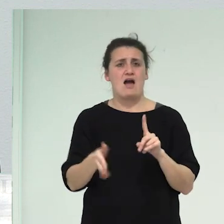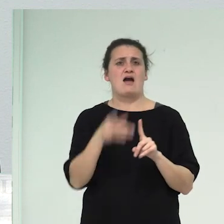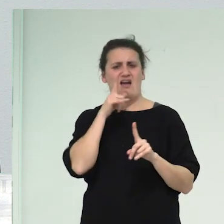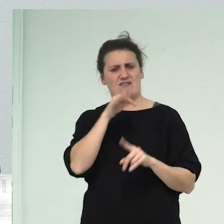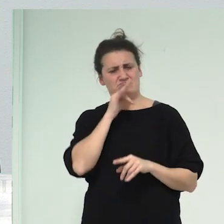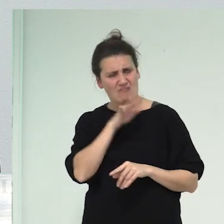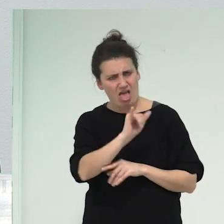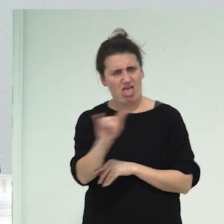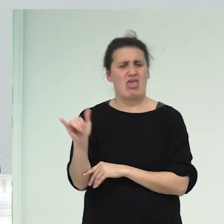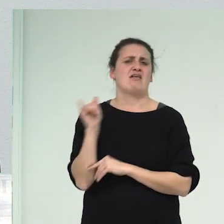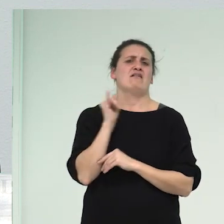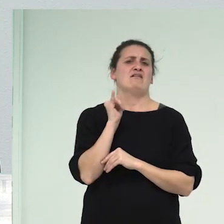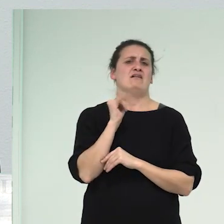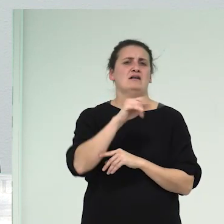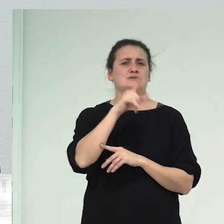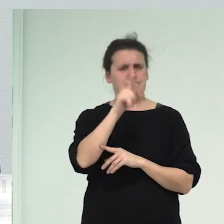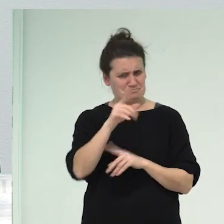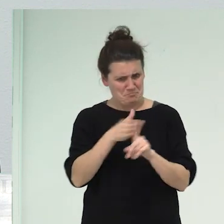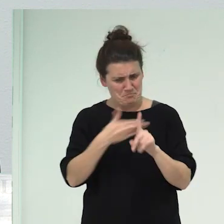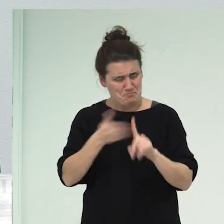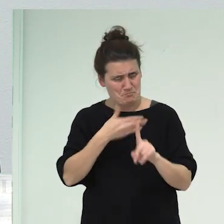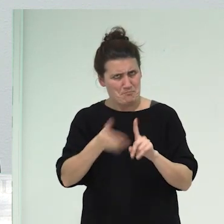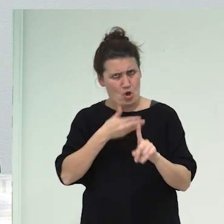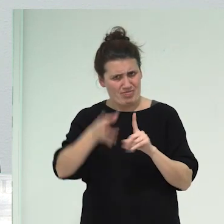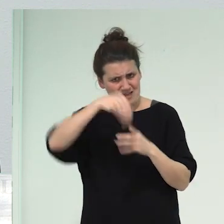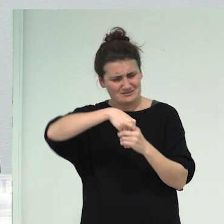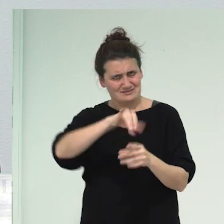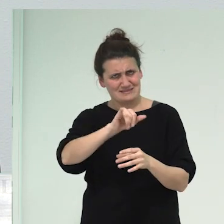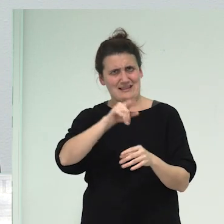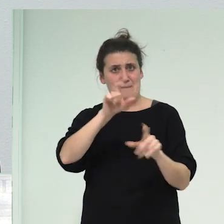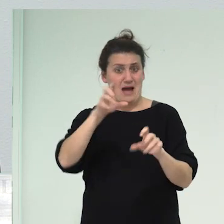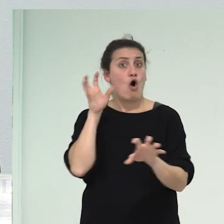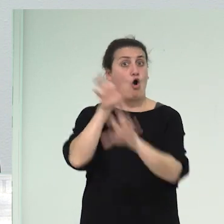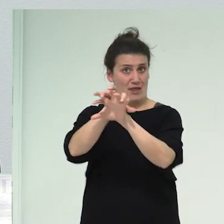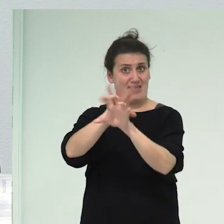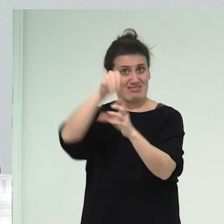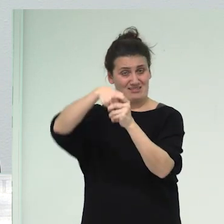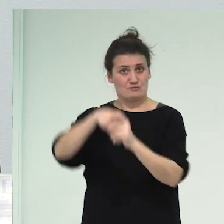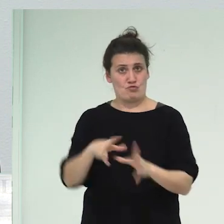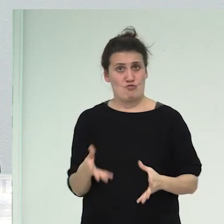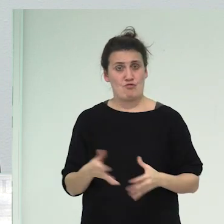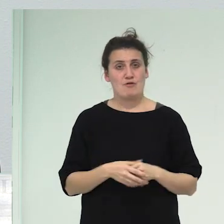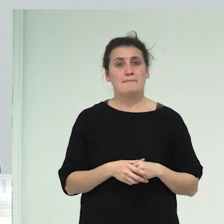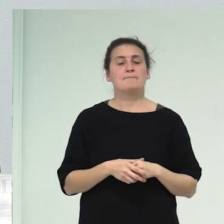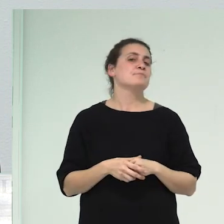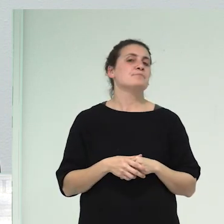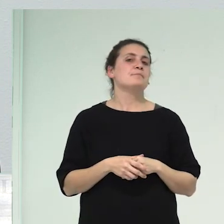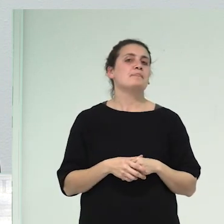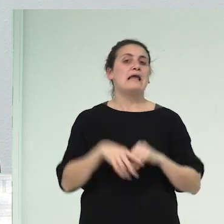entrecruzan son violencias que son parte de esa colonialidad que se inscribe y